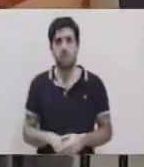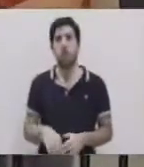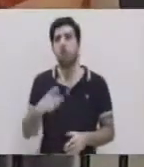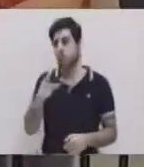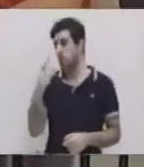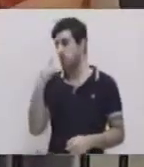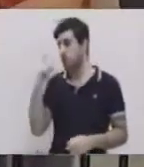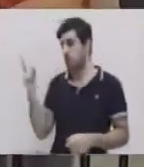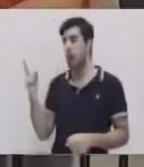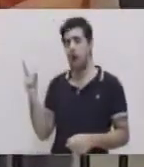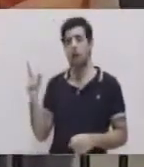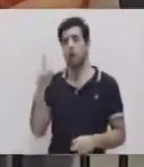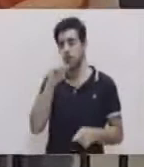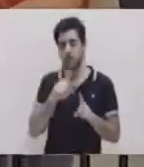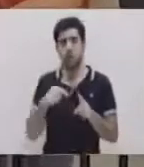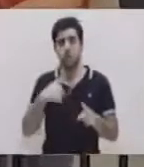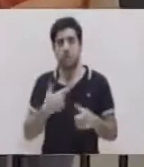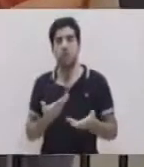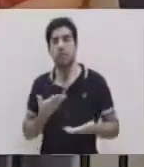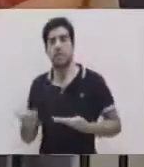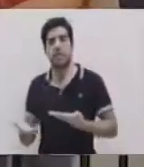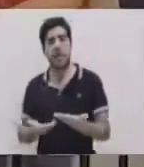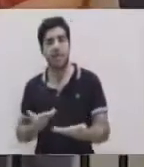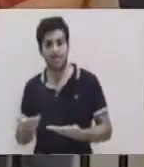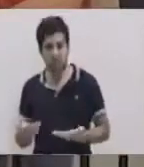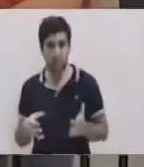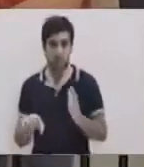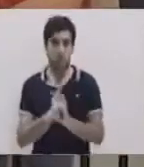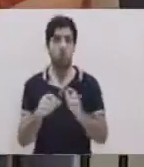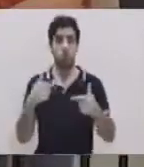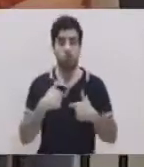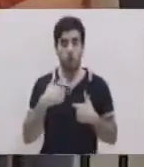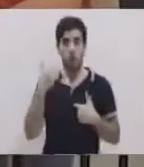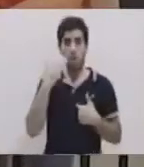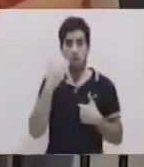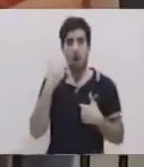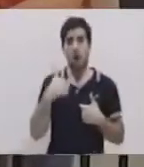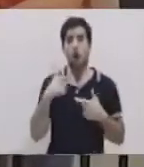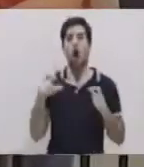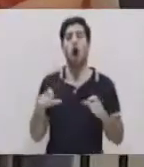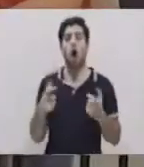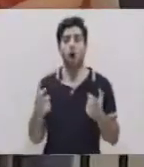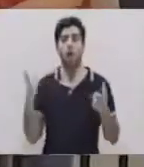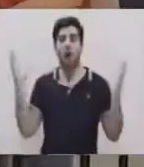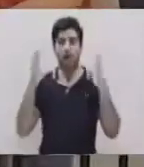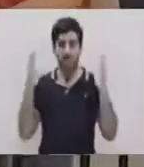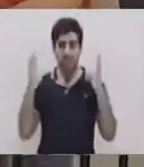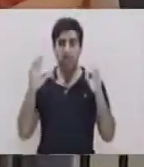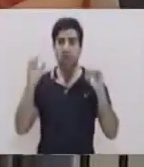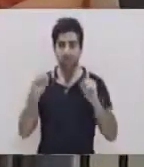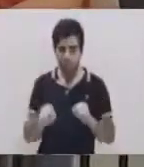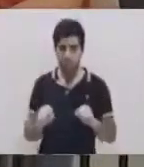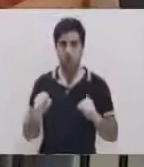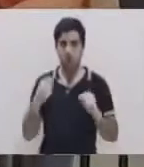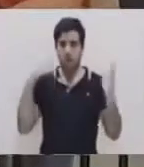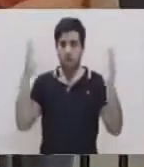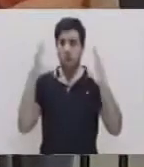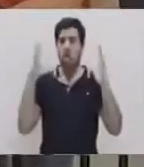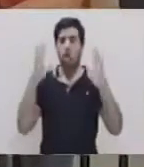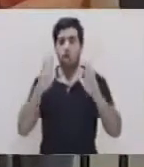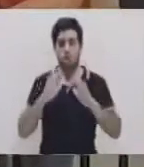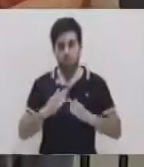es los actos de servicio. ¿Qué tanto yo como mamá puedo bajar mi estrés y puedo servirte a ti como mi